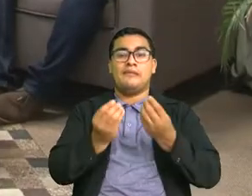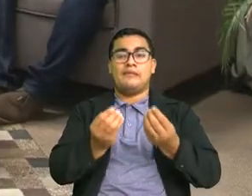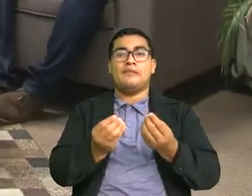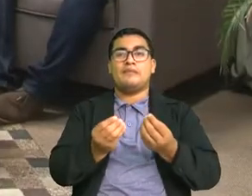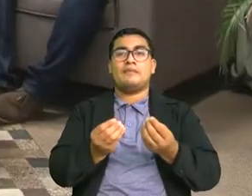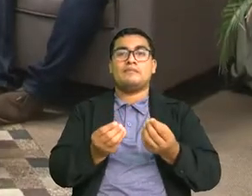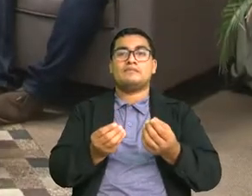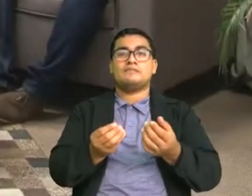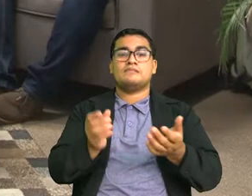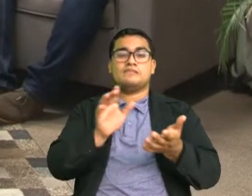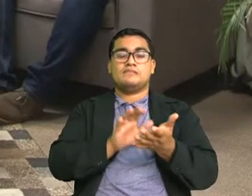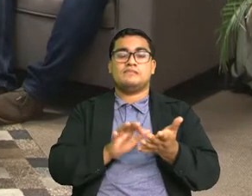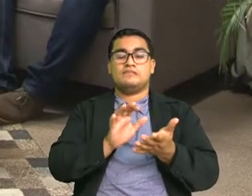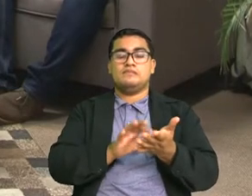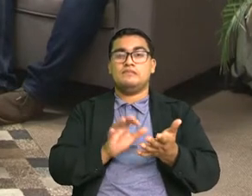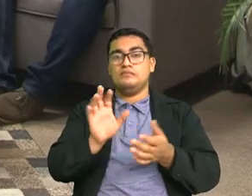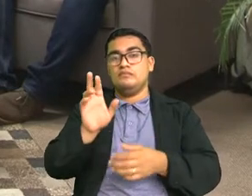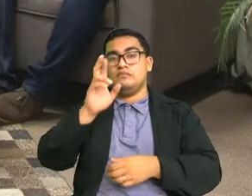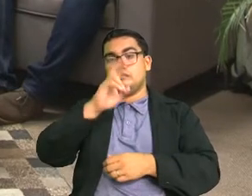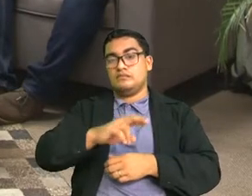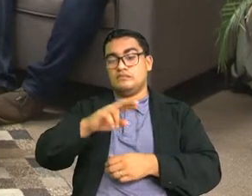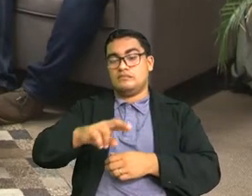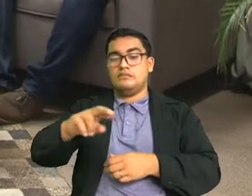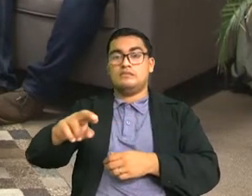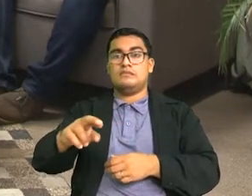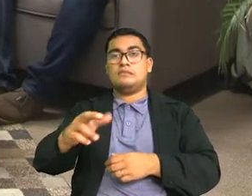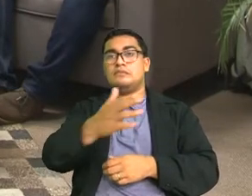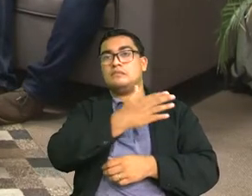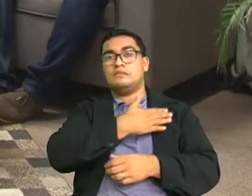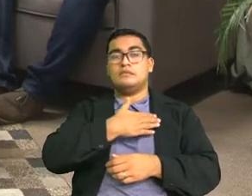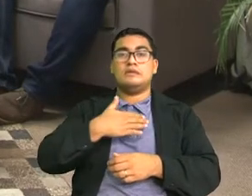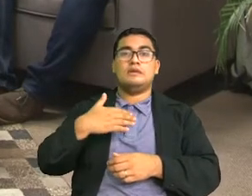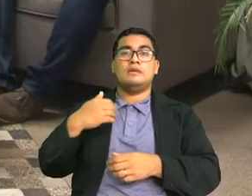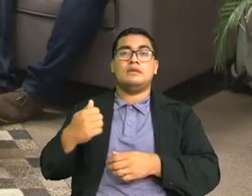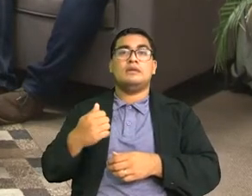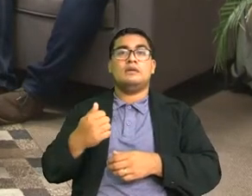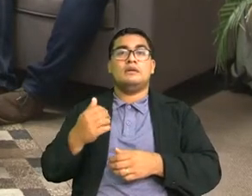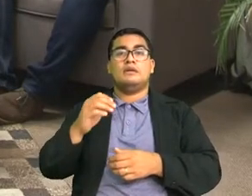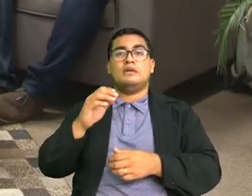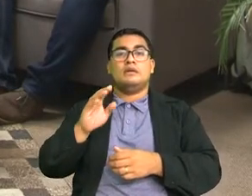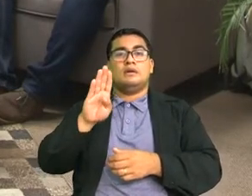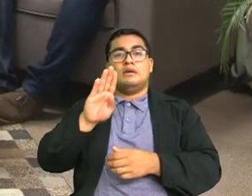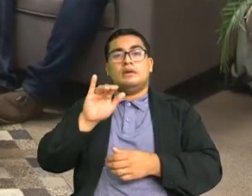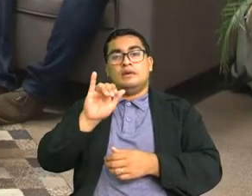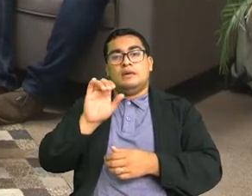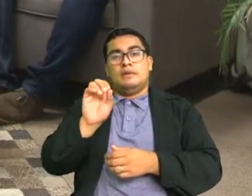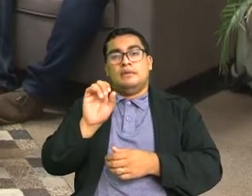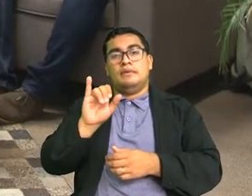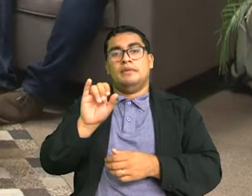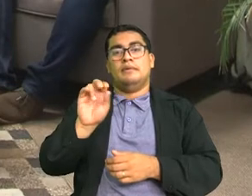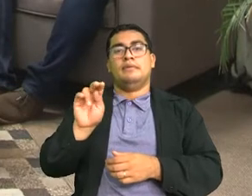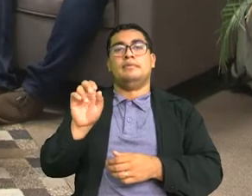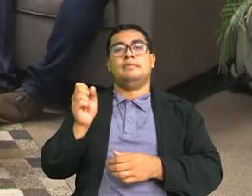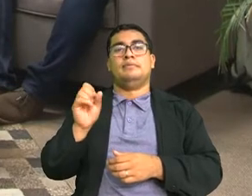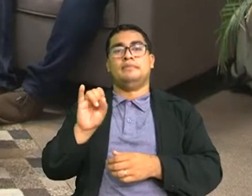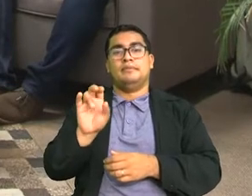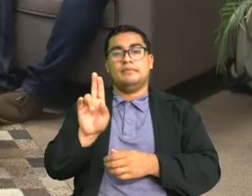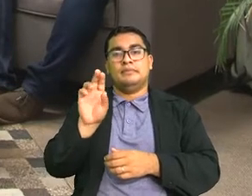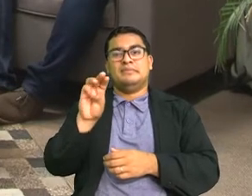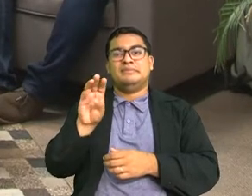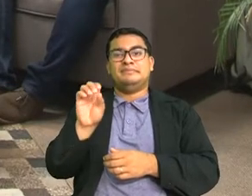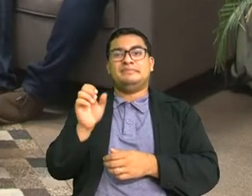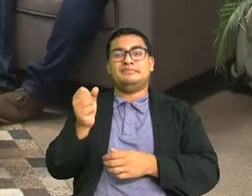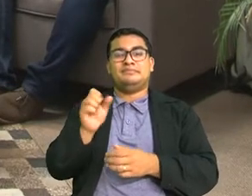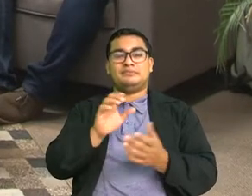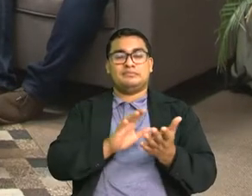ejemplo productores de arroz en riba sino diga a nosotros que al comparar el uso de bioinsumos que han logrado ya han logrado